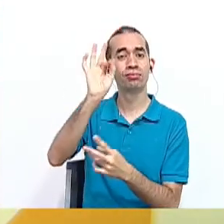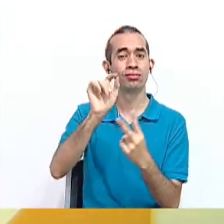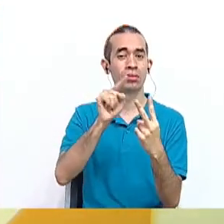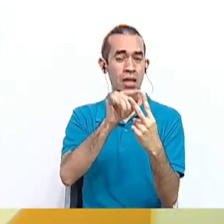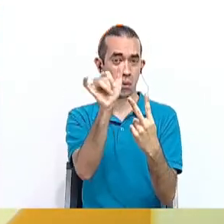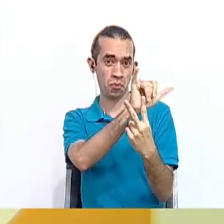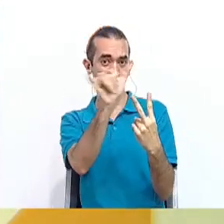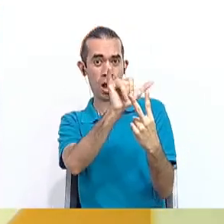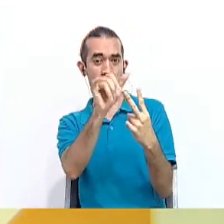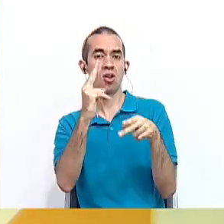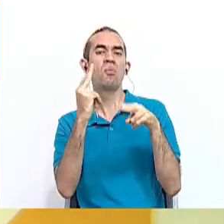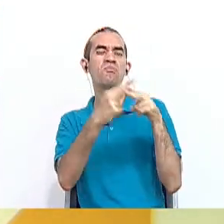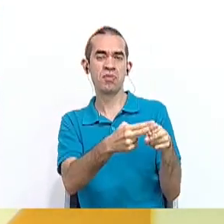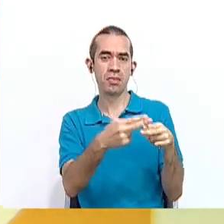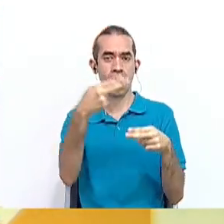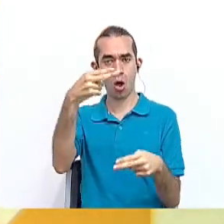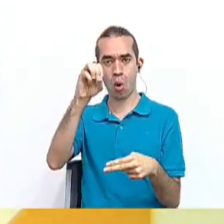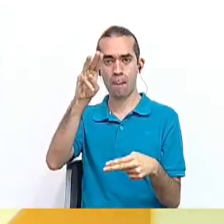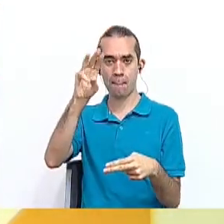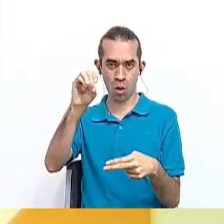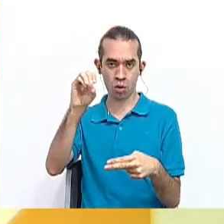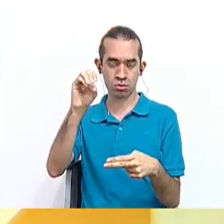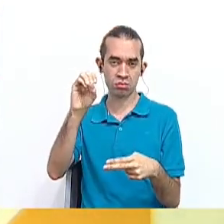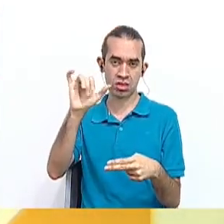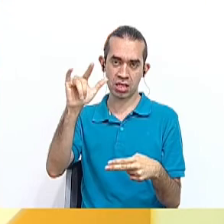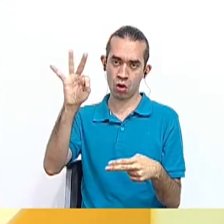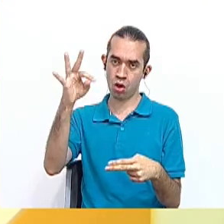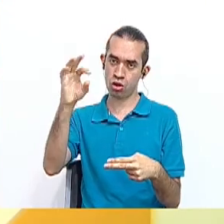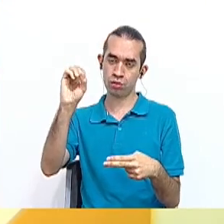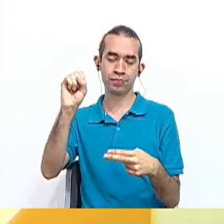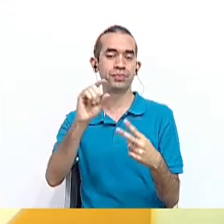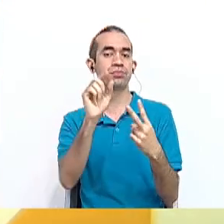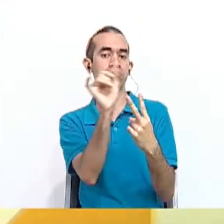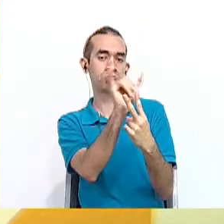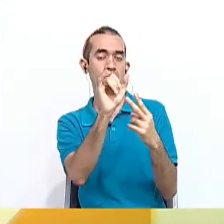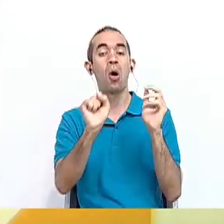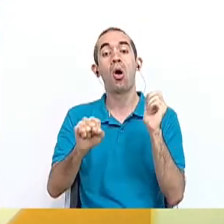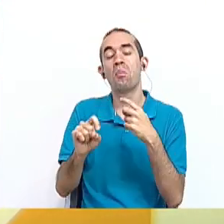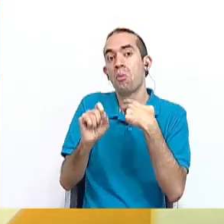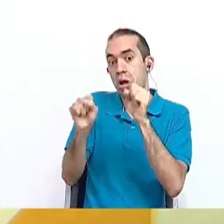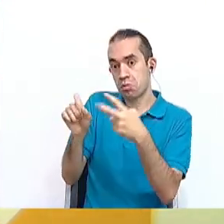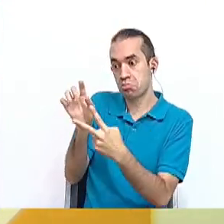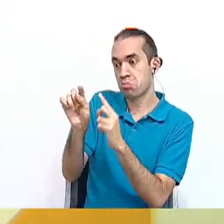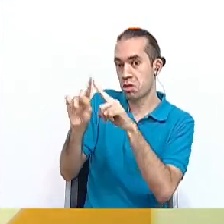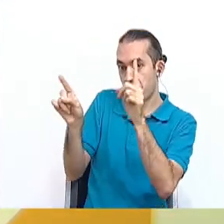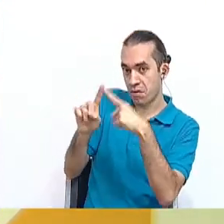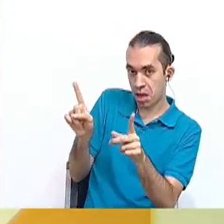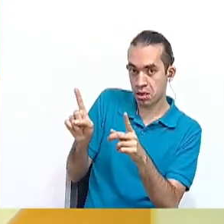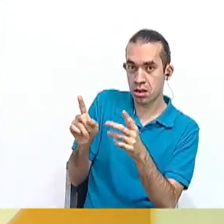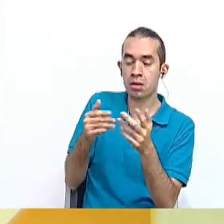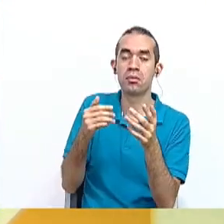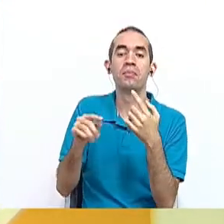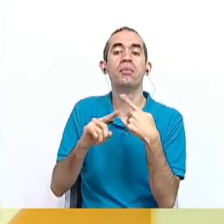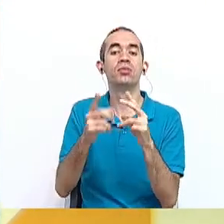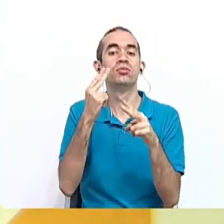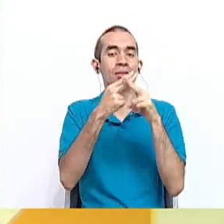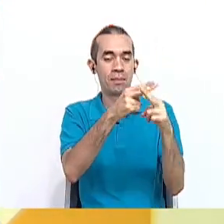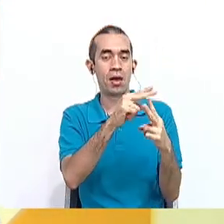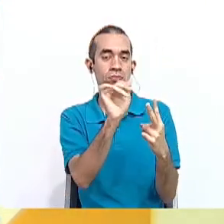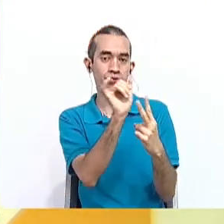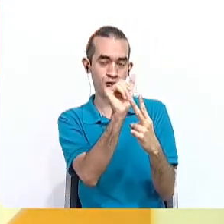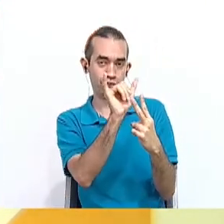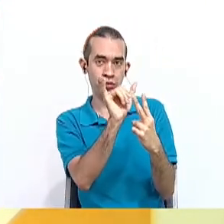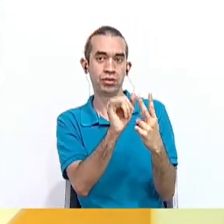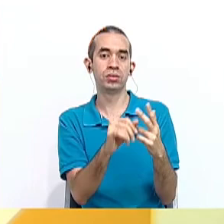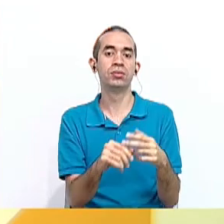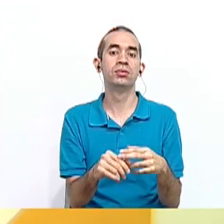alelos iguales se llaman homocigotas, pueden ser dos alelos heterocigotos o dos dominantes, pero se llaman homocigoto, y que cuando